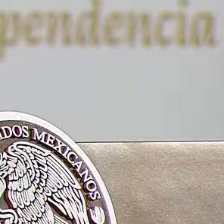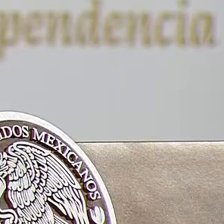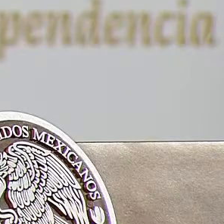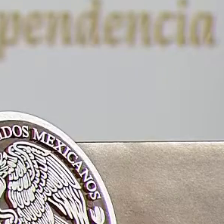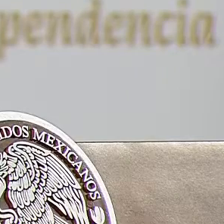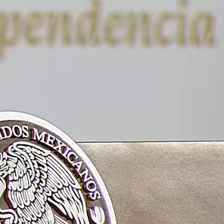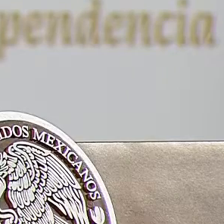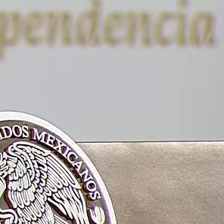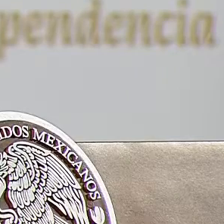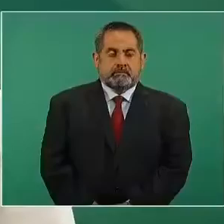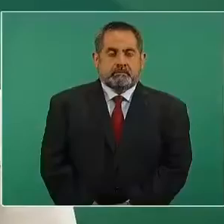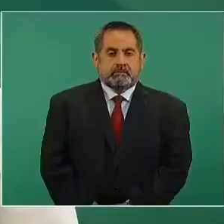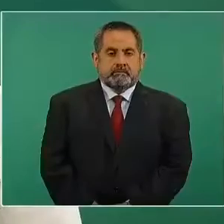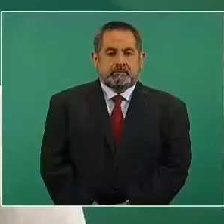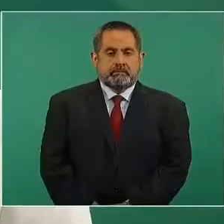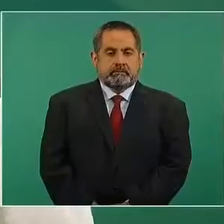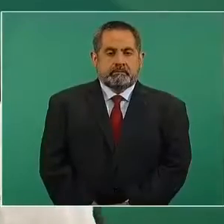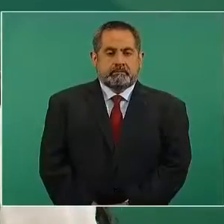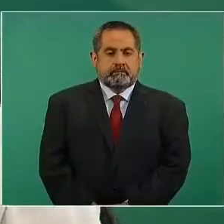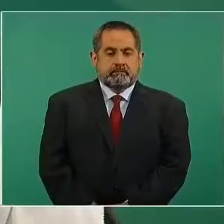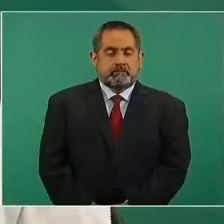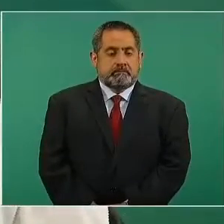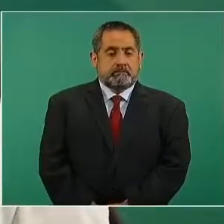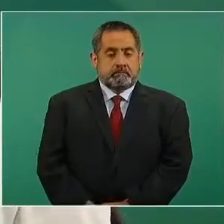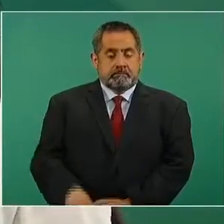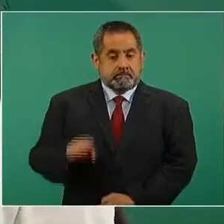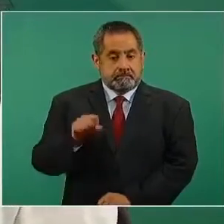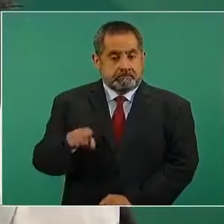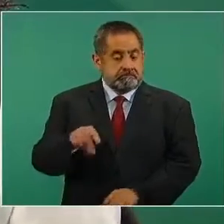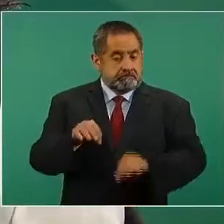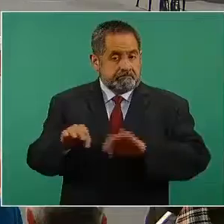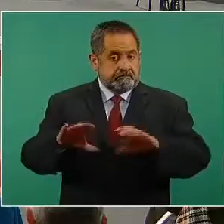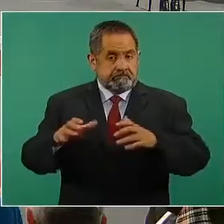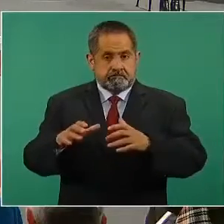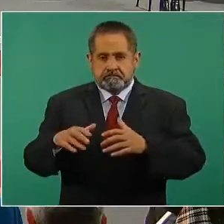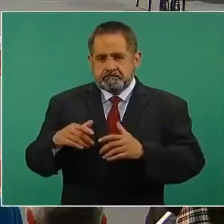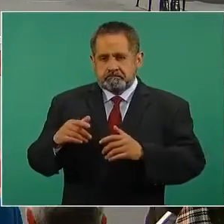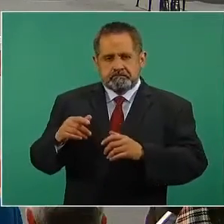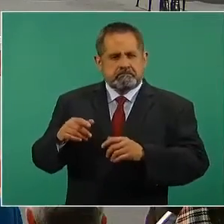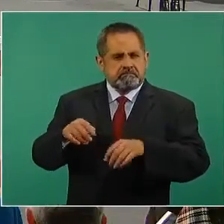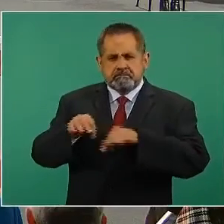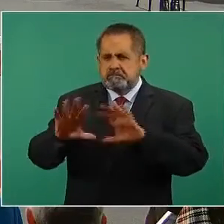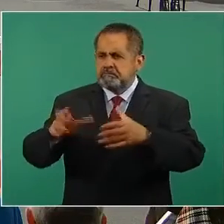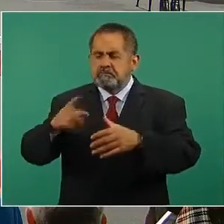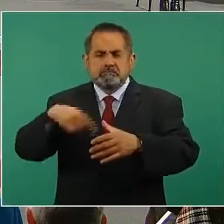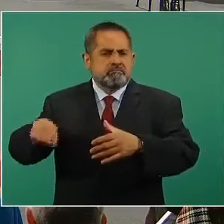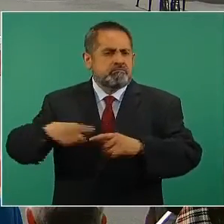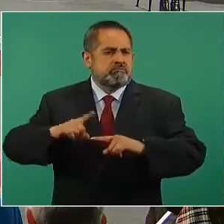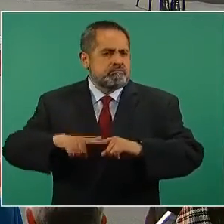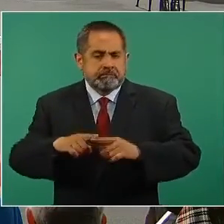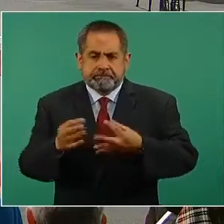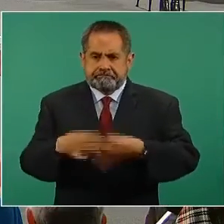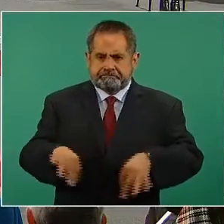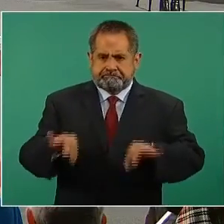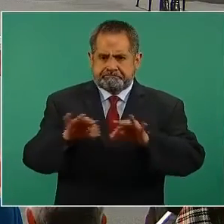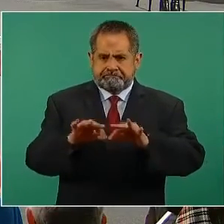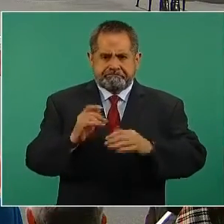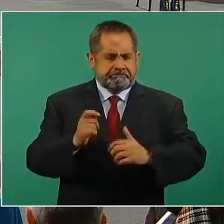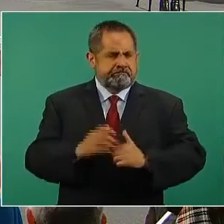comunidades a las que nos referimos. El trabajo comunitario, la siguiente por favor, es fundamental. Donde